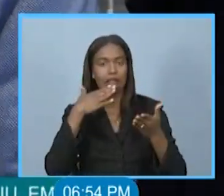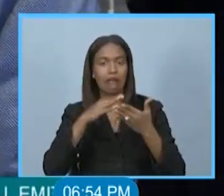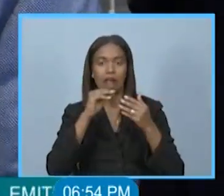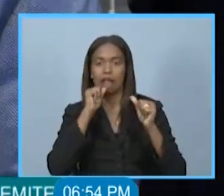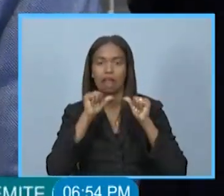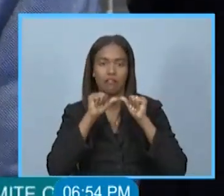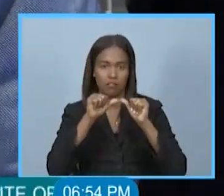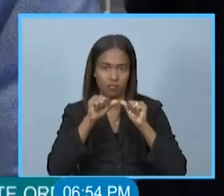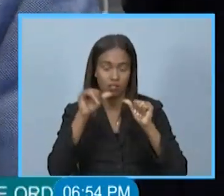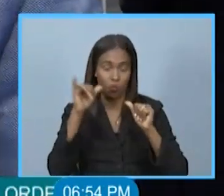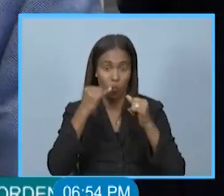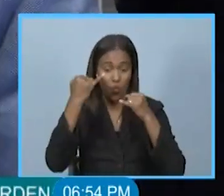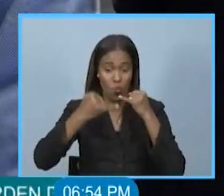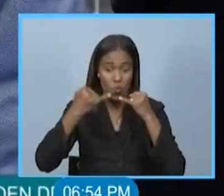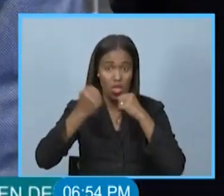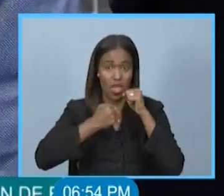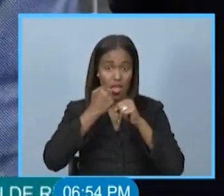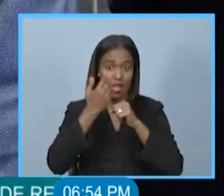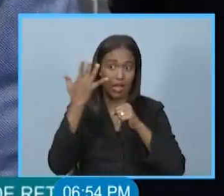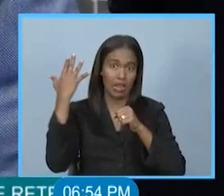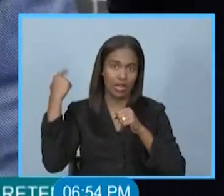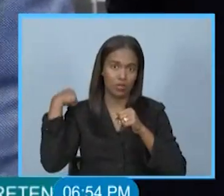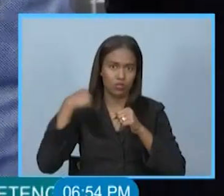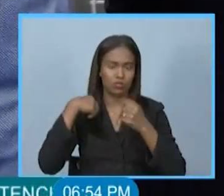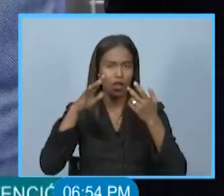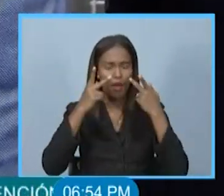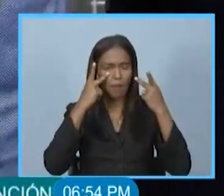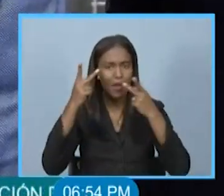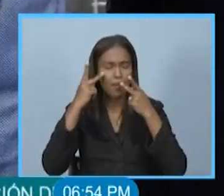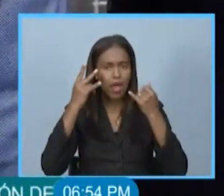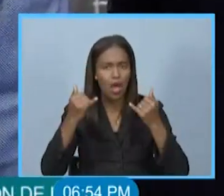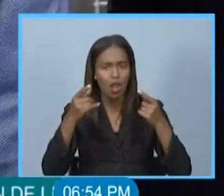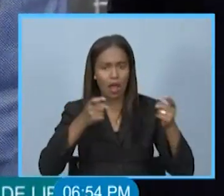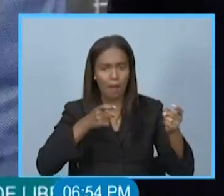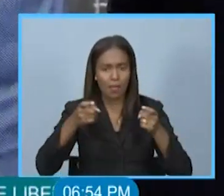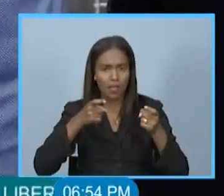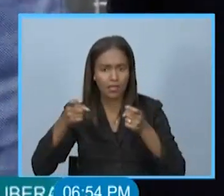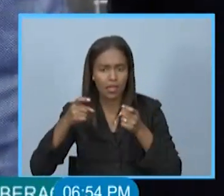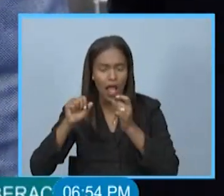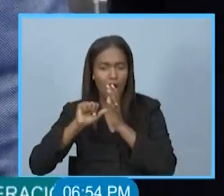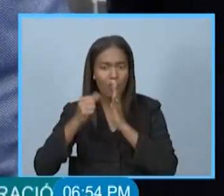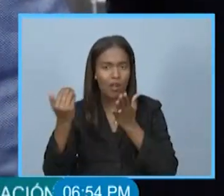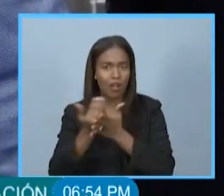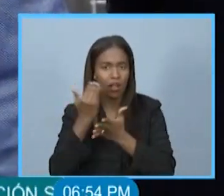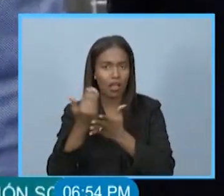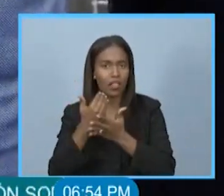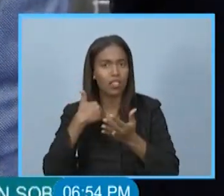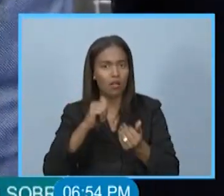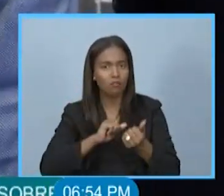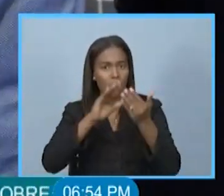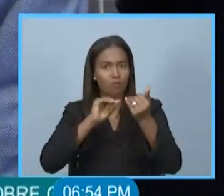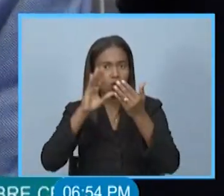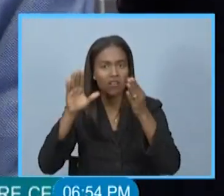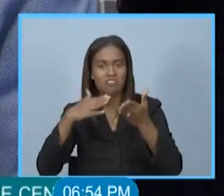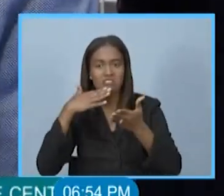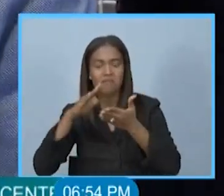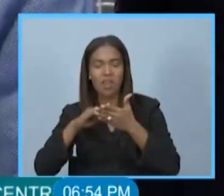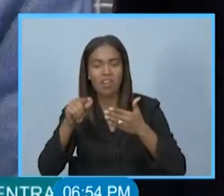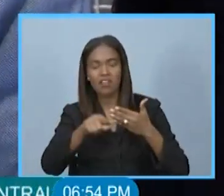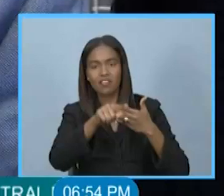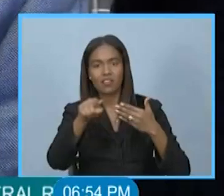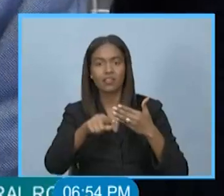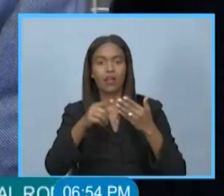de hechos en los últimos años hemos visto como esta administración de aduanas ha venido combatiendo los ilícitos de una manera